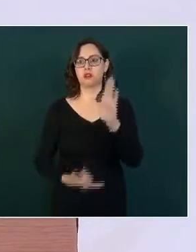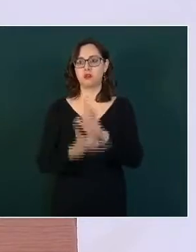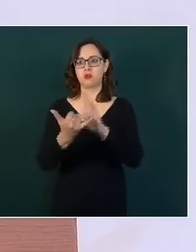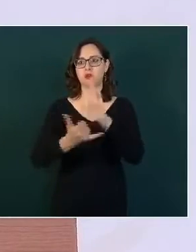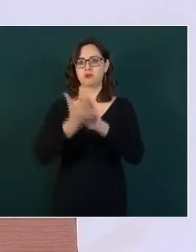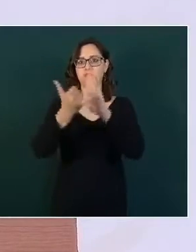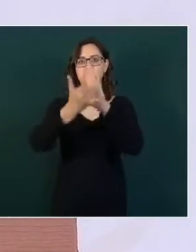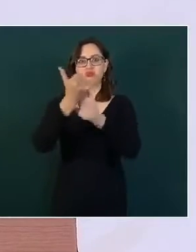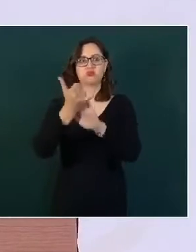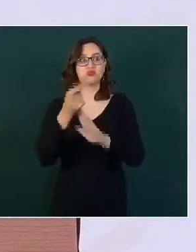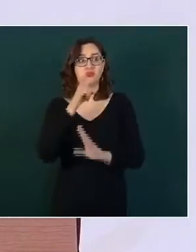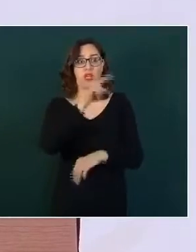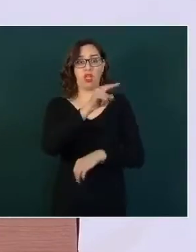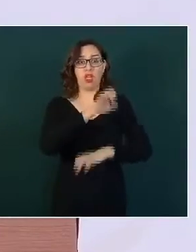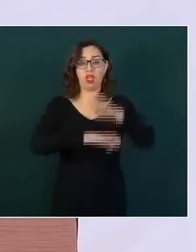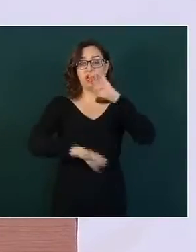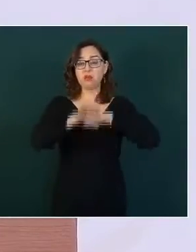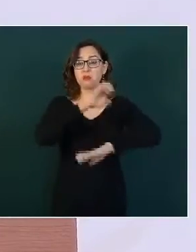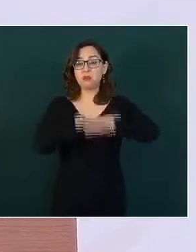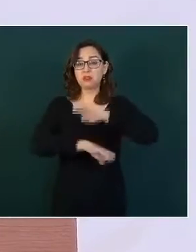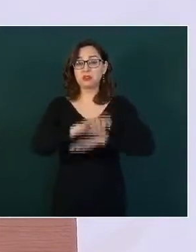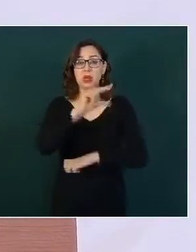que lamentablemente